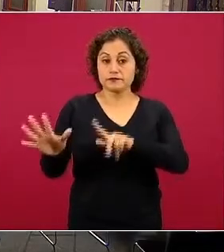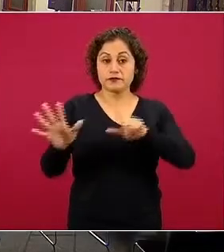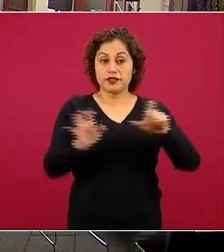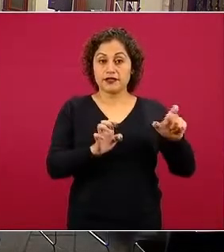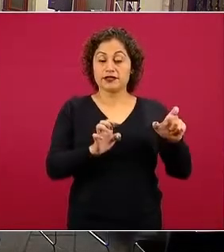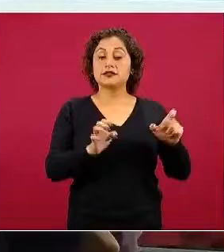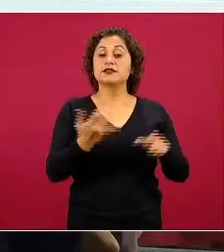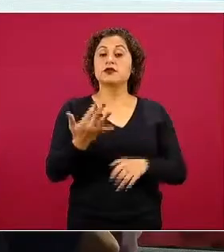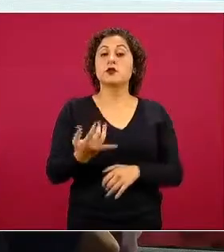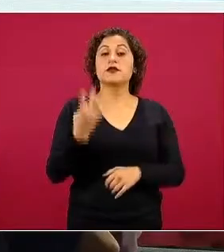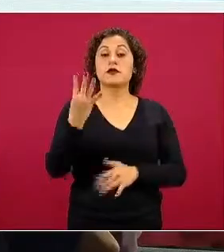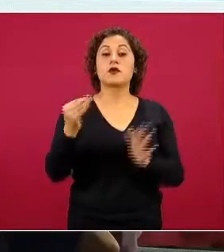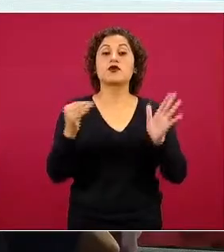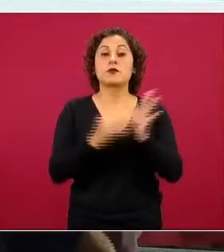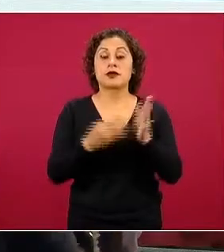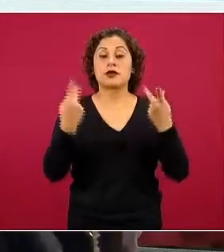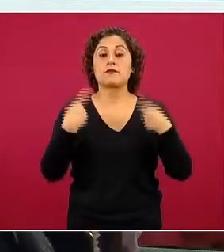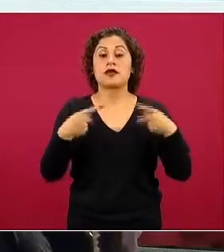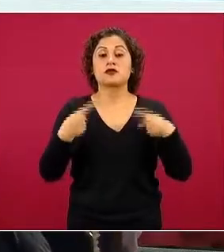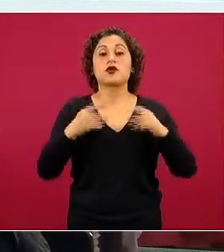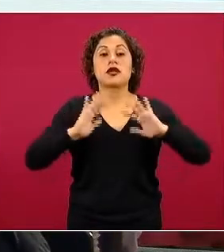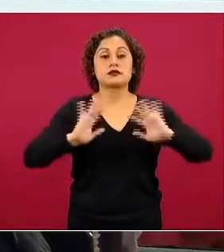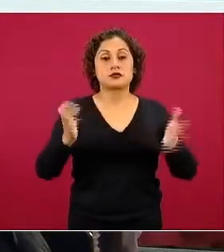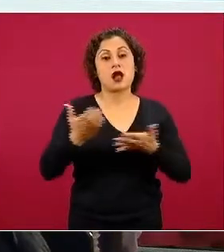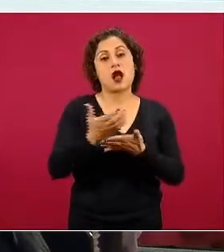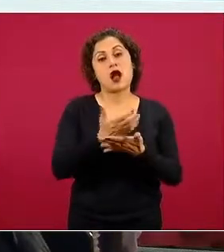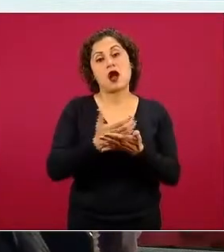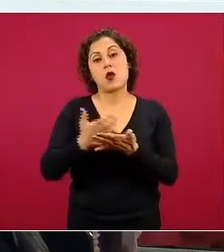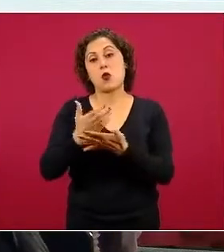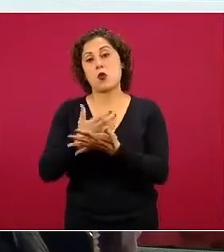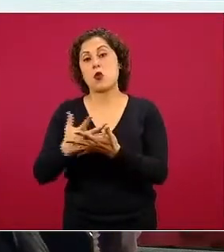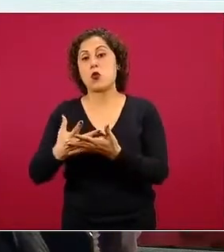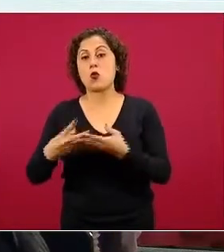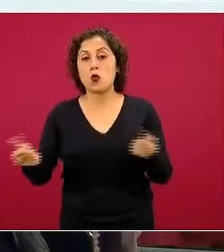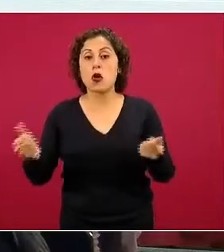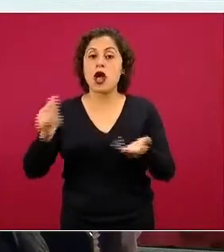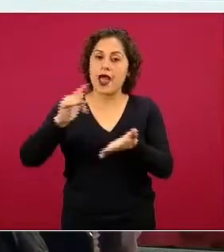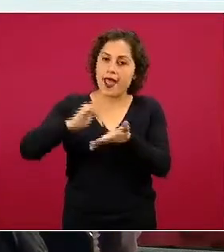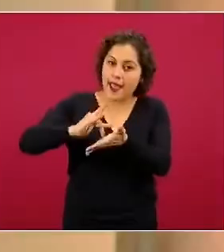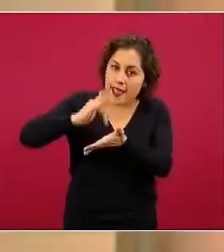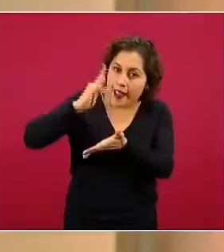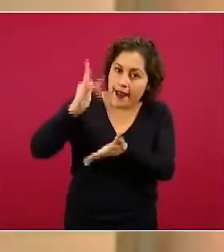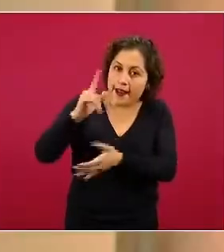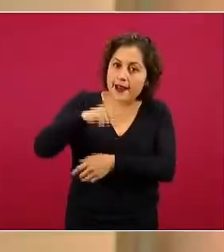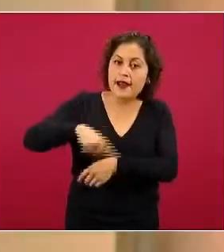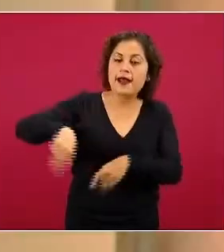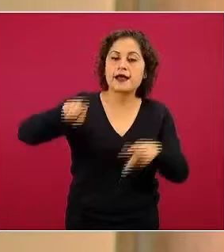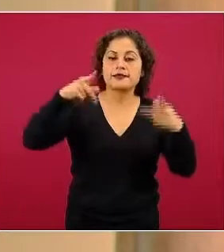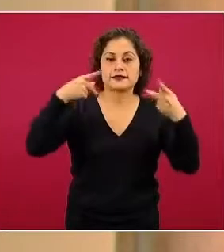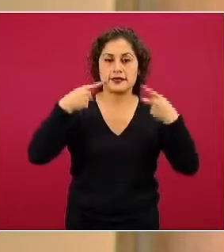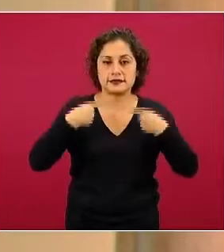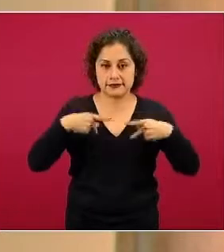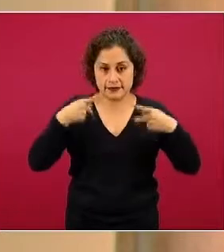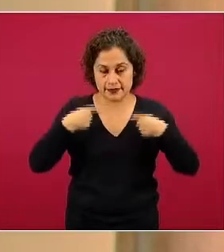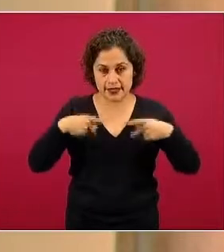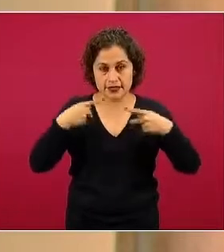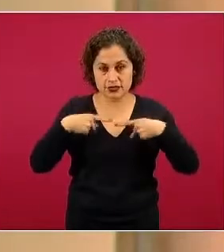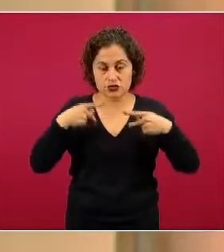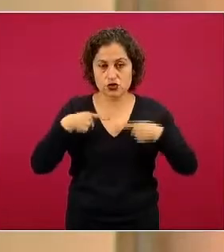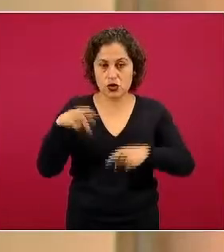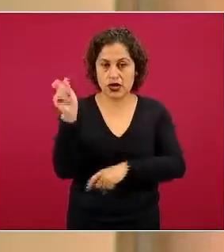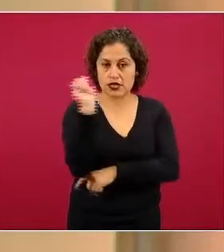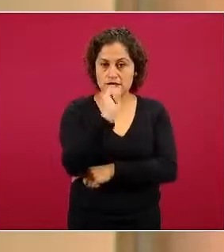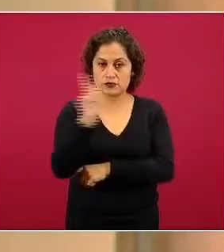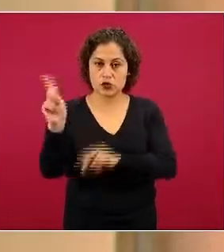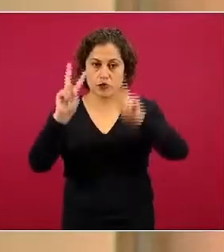754,000 personas se han recuperado gracias a los esfuerzos de todos y todas las profesionales